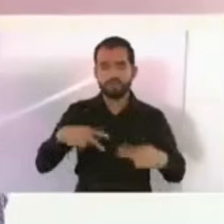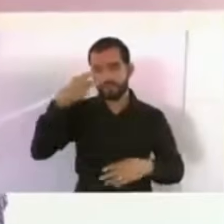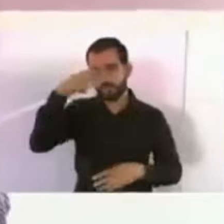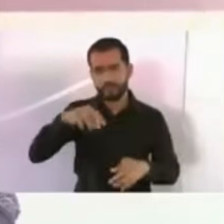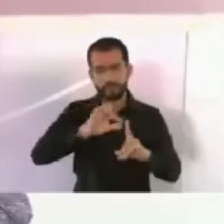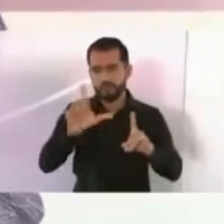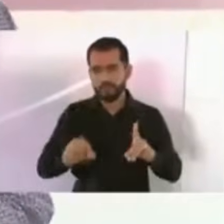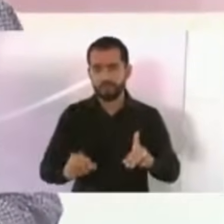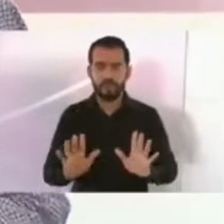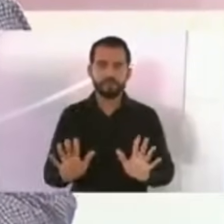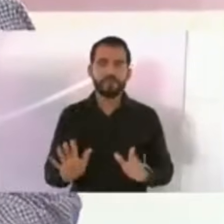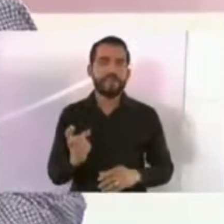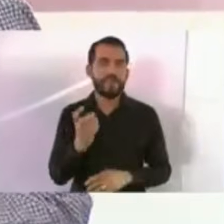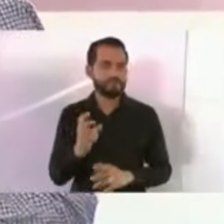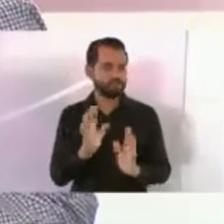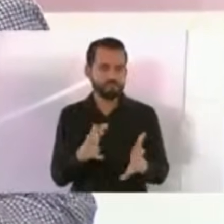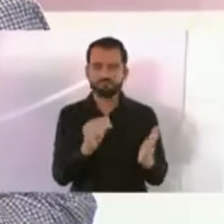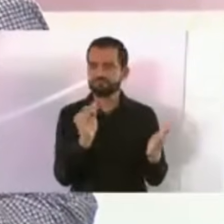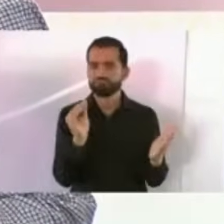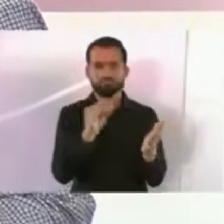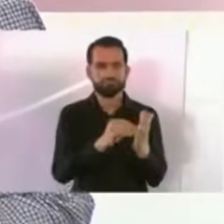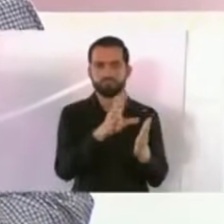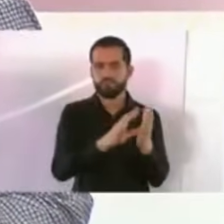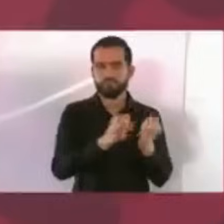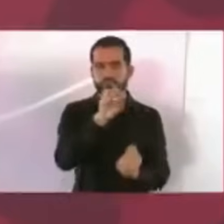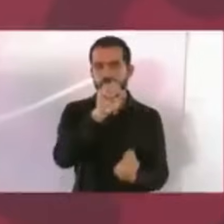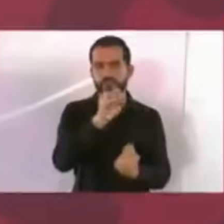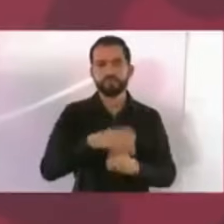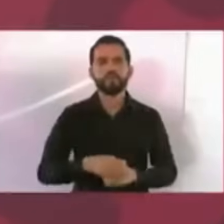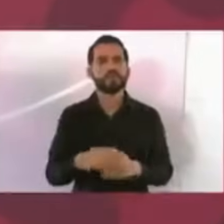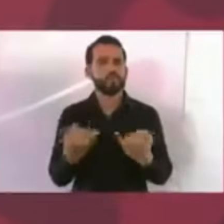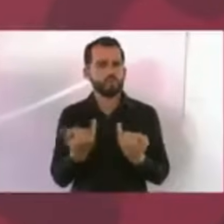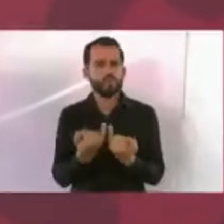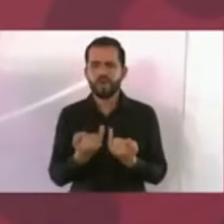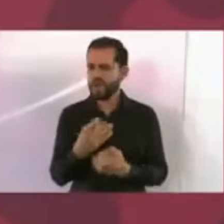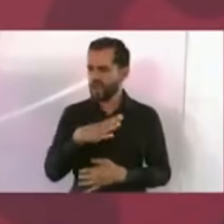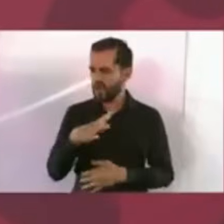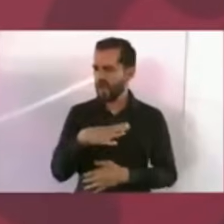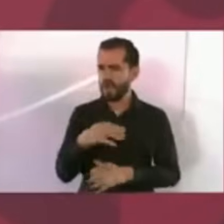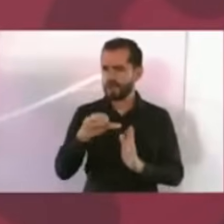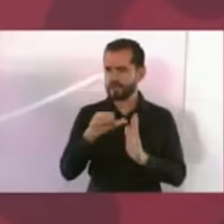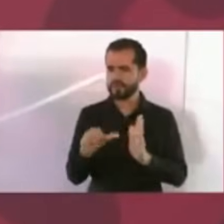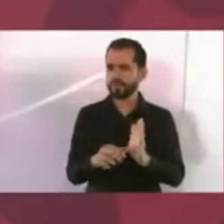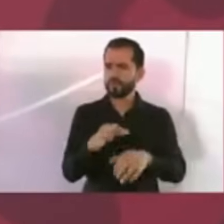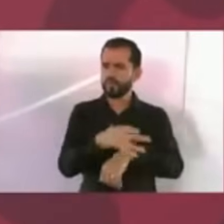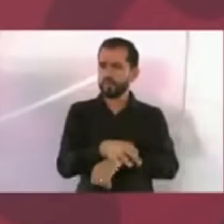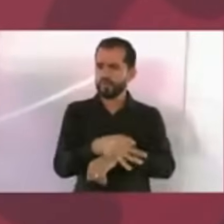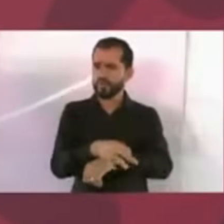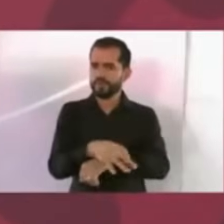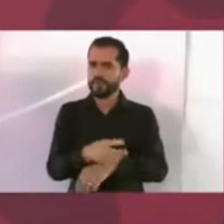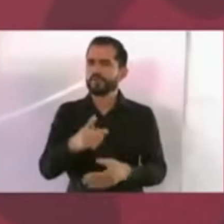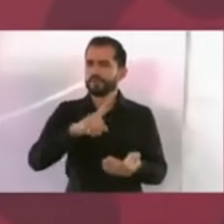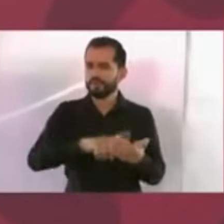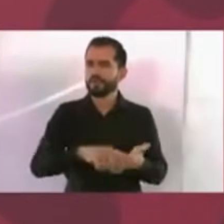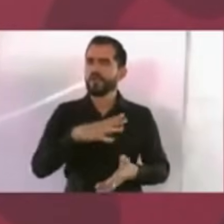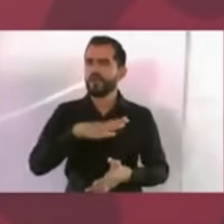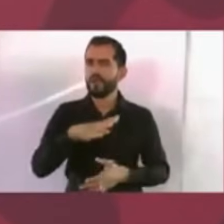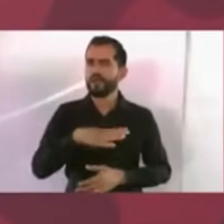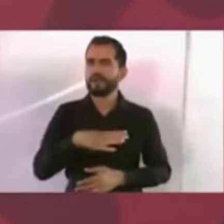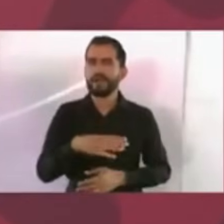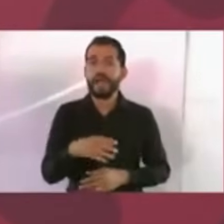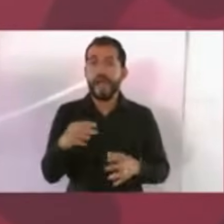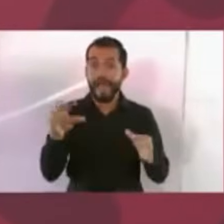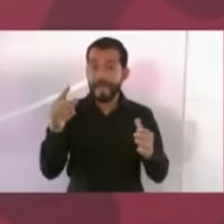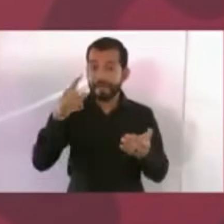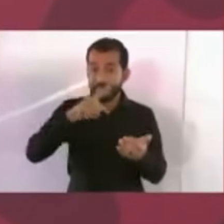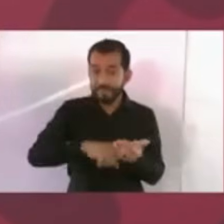está en la Constitución, incluso hay hasta un transitorio en la Constitución en donde se